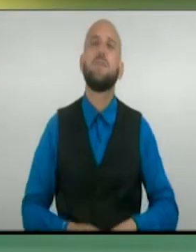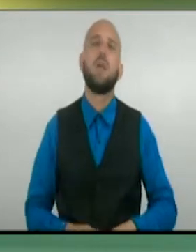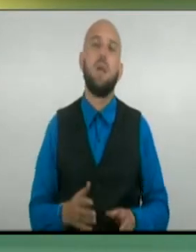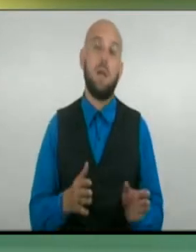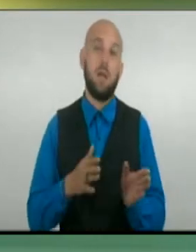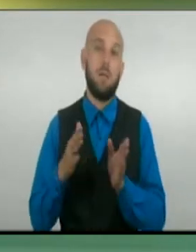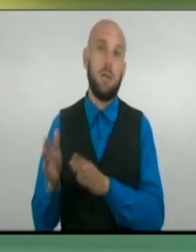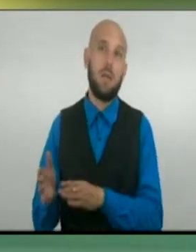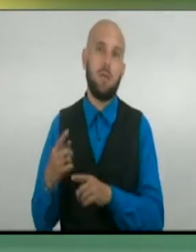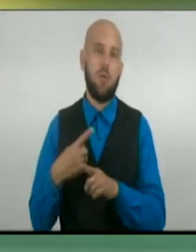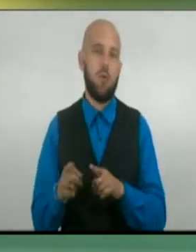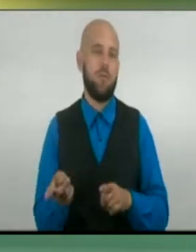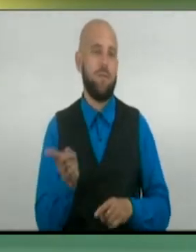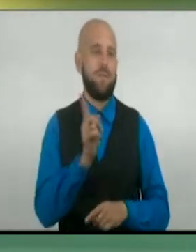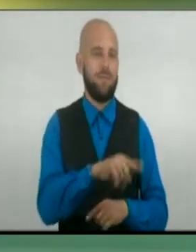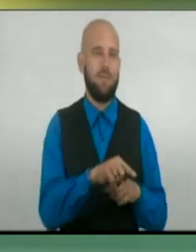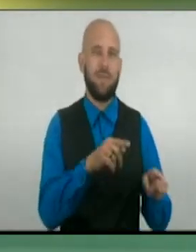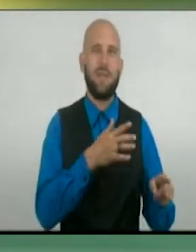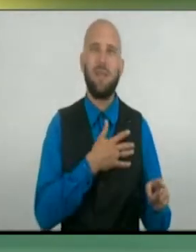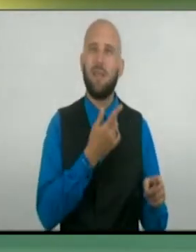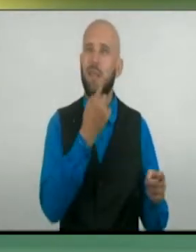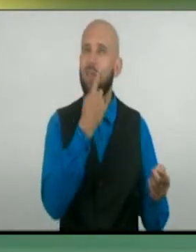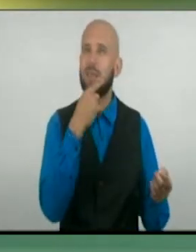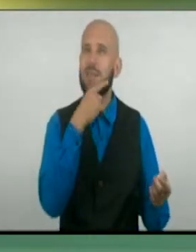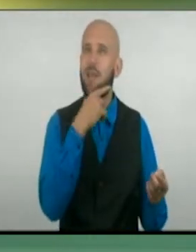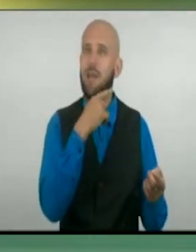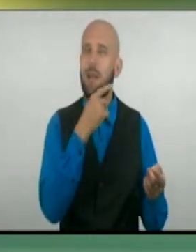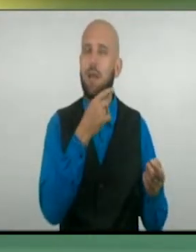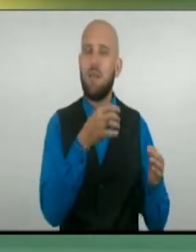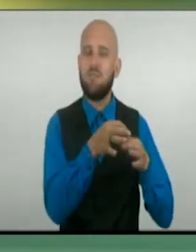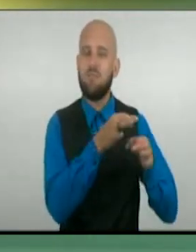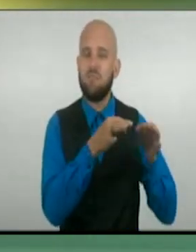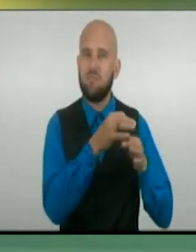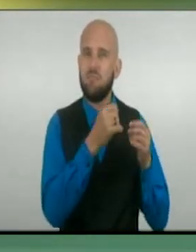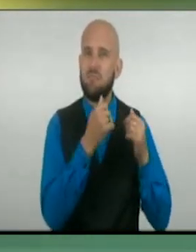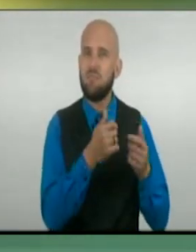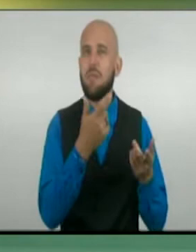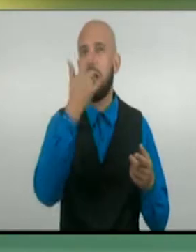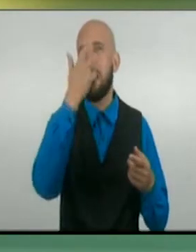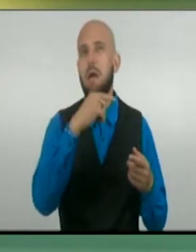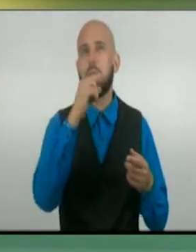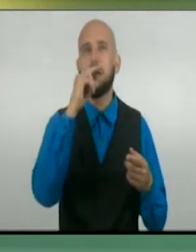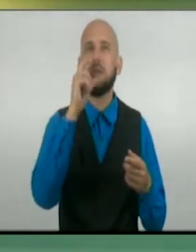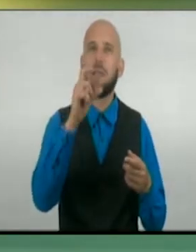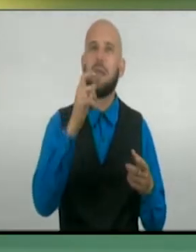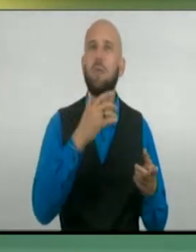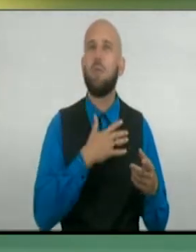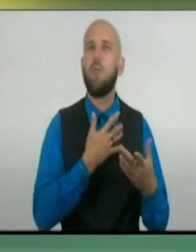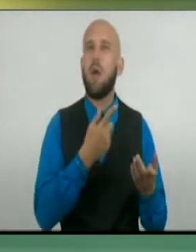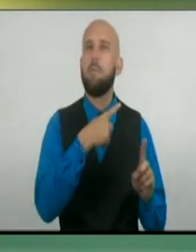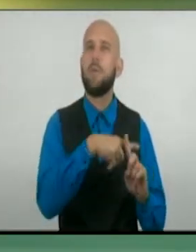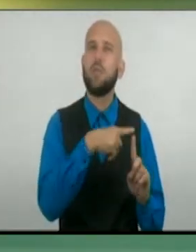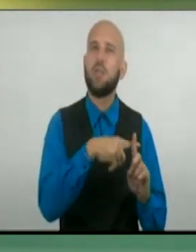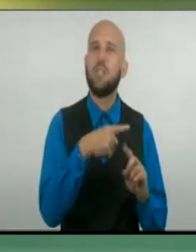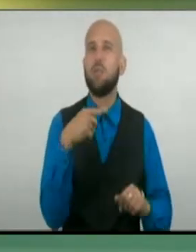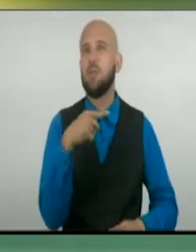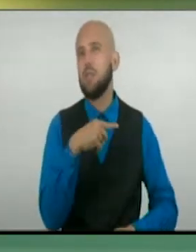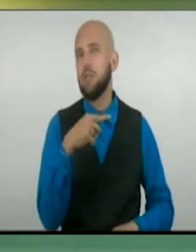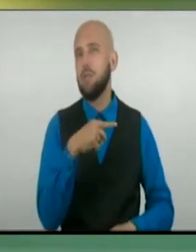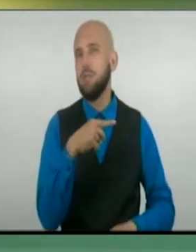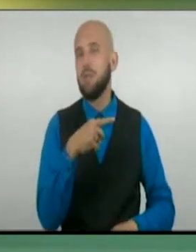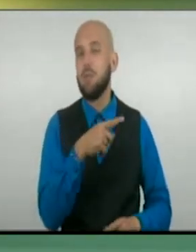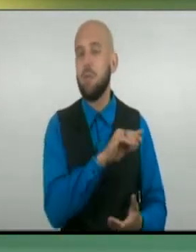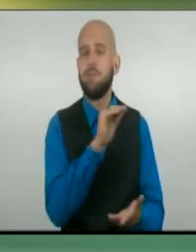departamento que es el departamento de inmunohematología donde se tipifica el grupo sanguíneo y el rh que todo eso va implícito en la